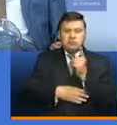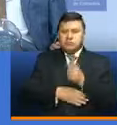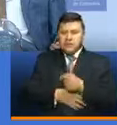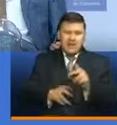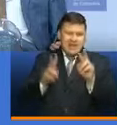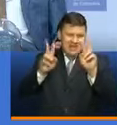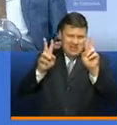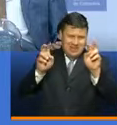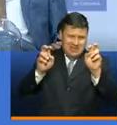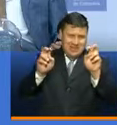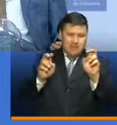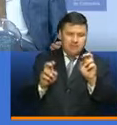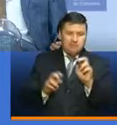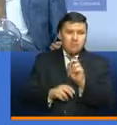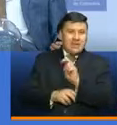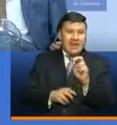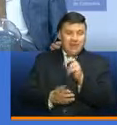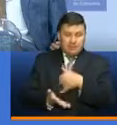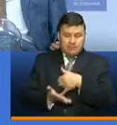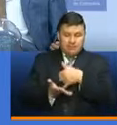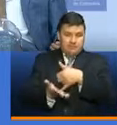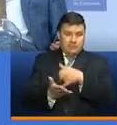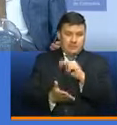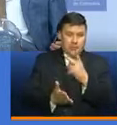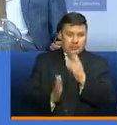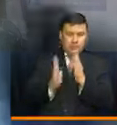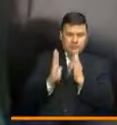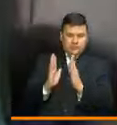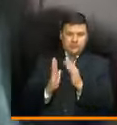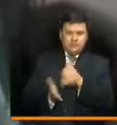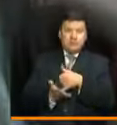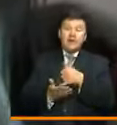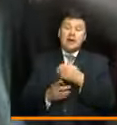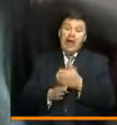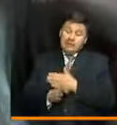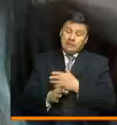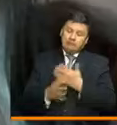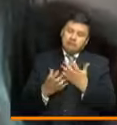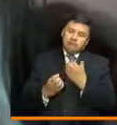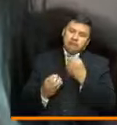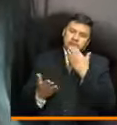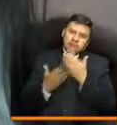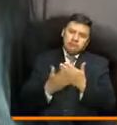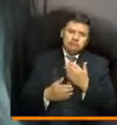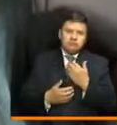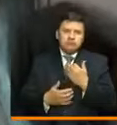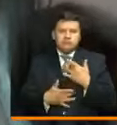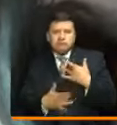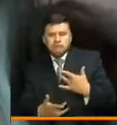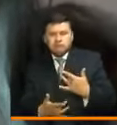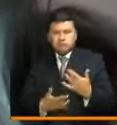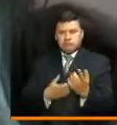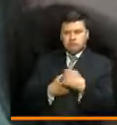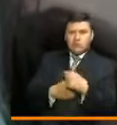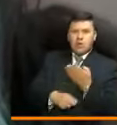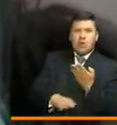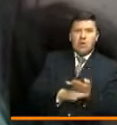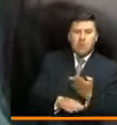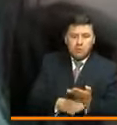tema de la previa categoría, queremos agradecer a todas las personas que contribuyeron con sus